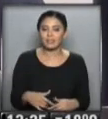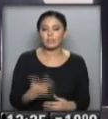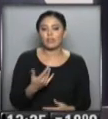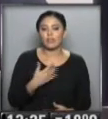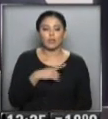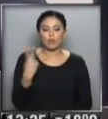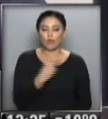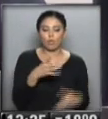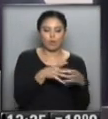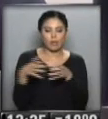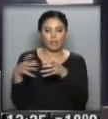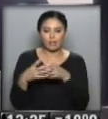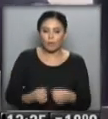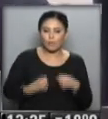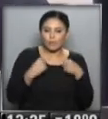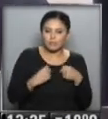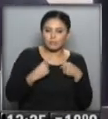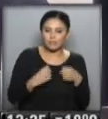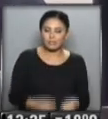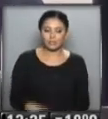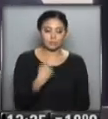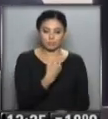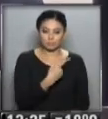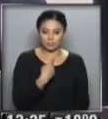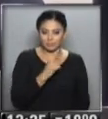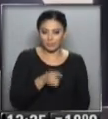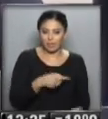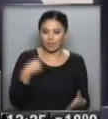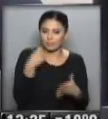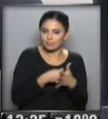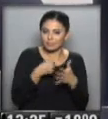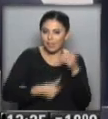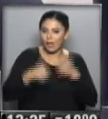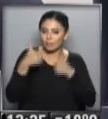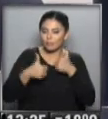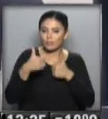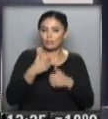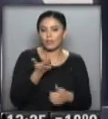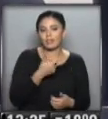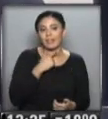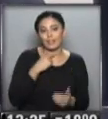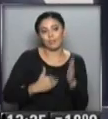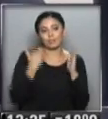parte de entrega de los dos equipos, nosotros también. Estamos ahí peleando el campeonato y seguramente queremos quedarnos ahí arriba.